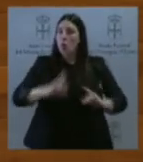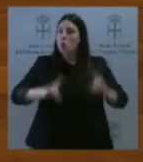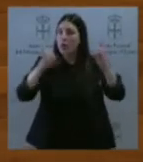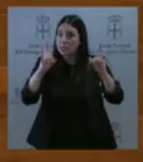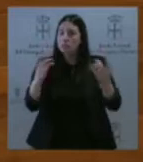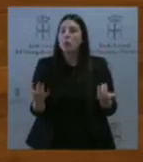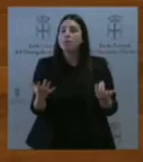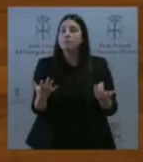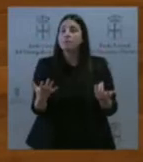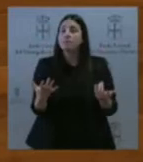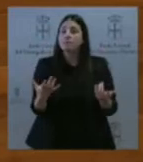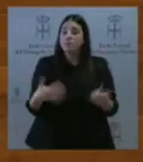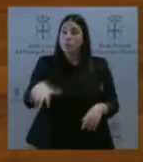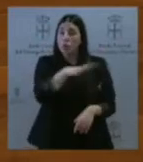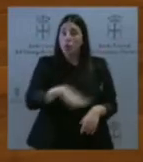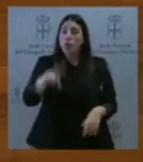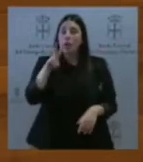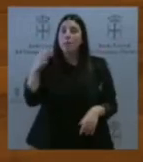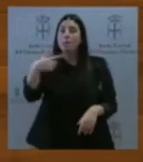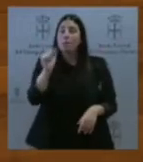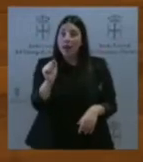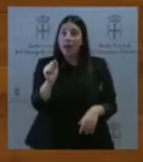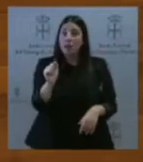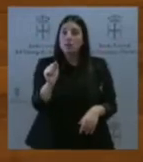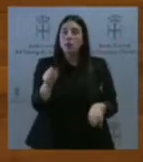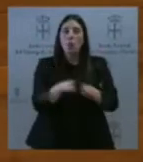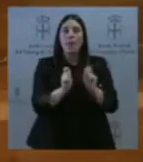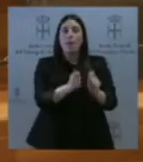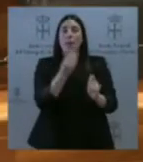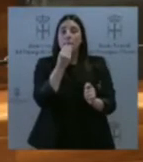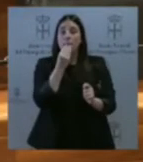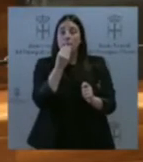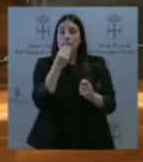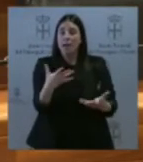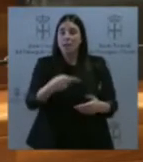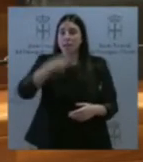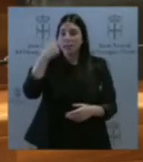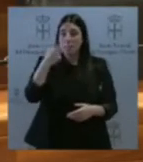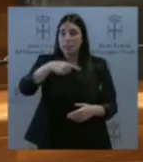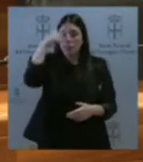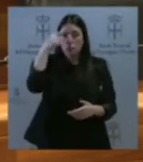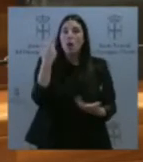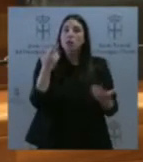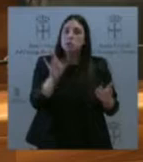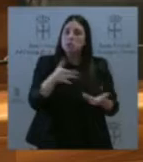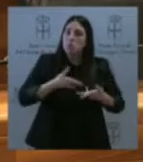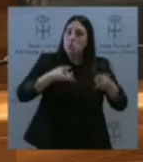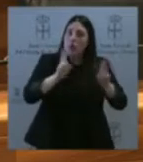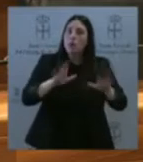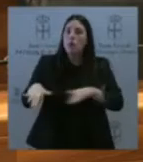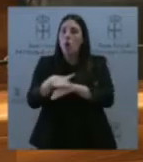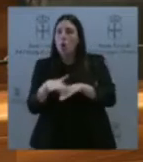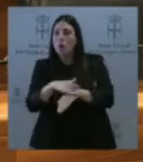cultural es su falta de voluntad. Usted se agarra a un clavo ardiendo y a lo peor ese clavo acaba por clavarla en la cruz del desprestigio